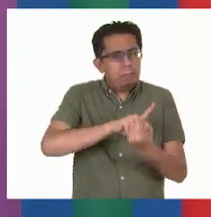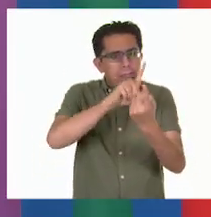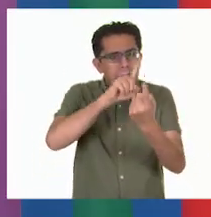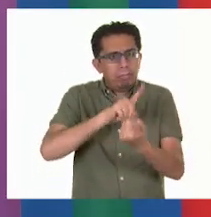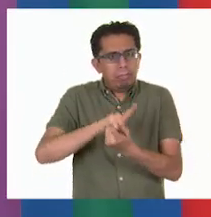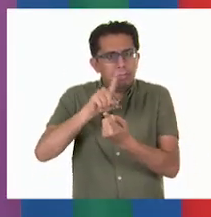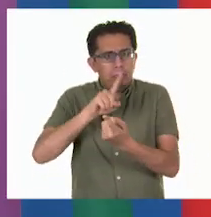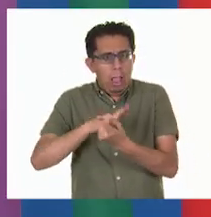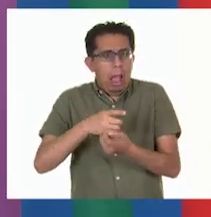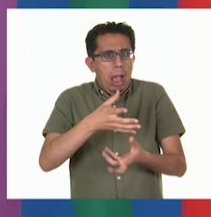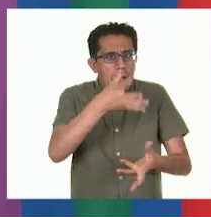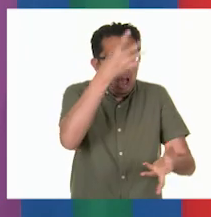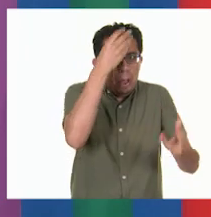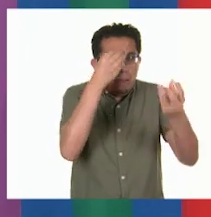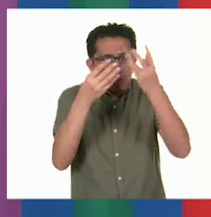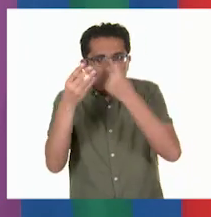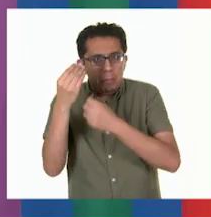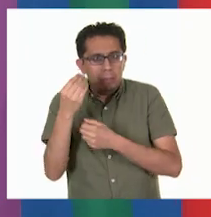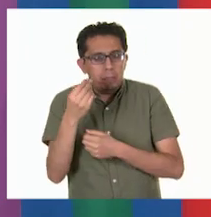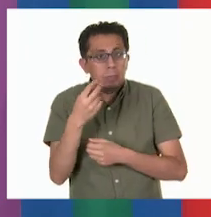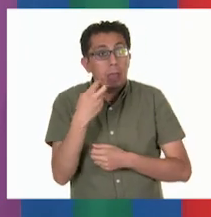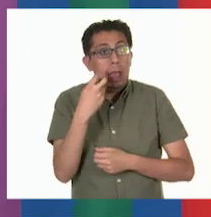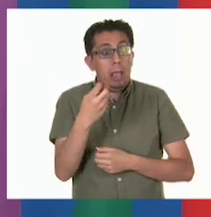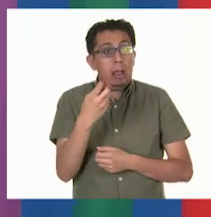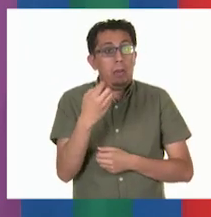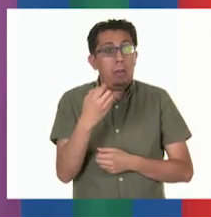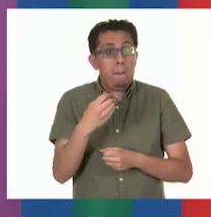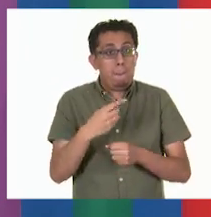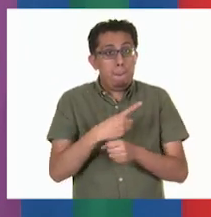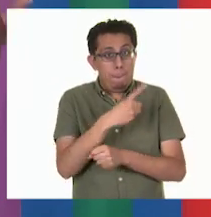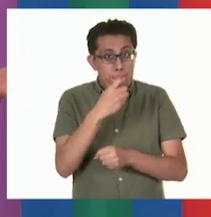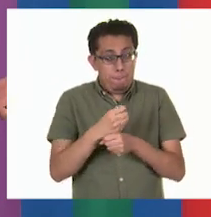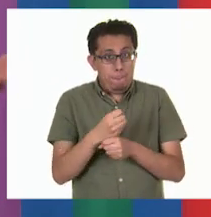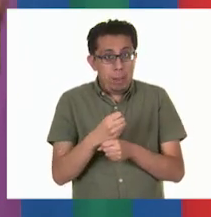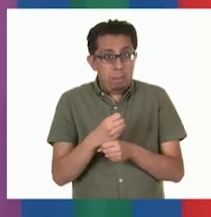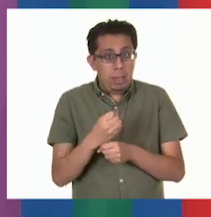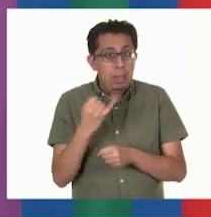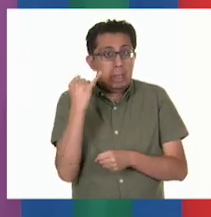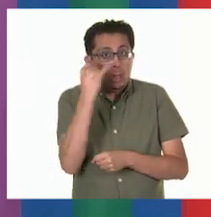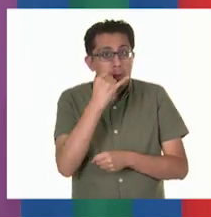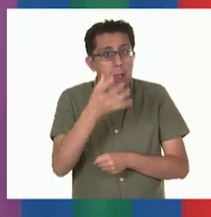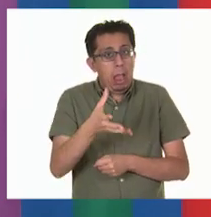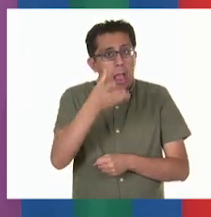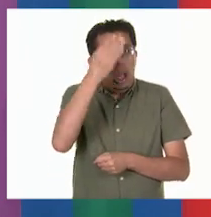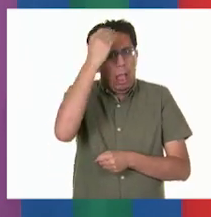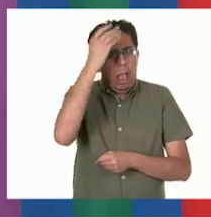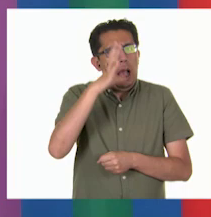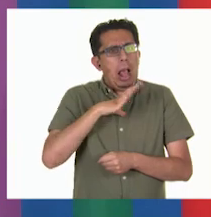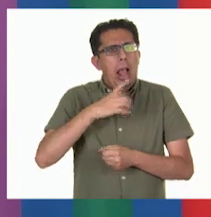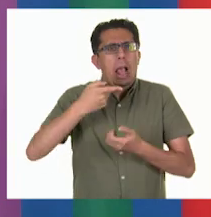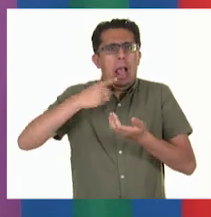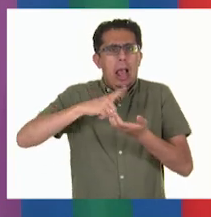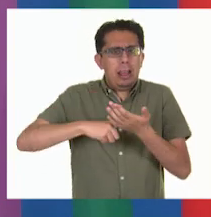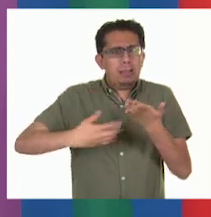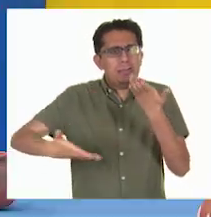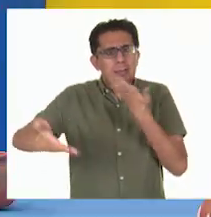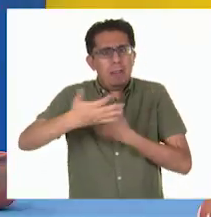de todas ellas. Así, la adquisición de la lengua materna se da en un ambiente social, afectivo y